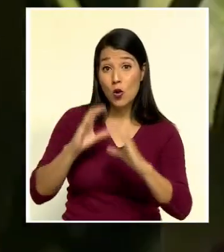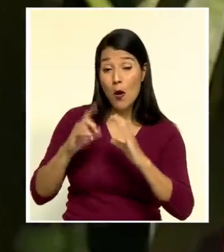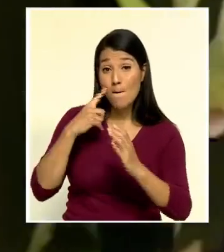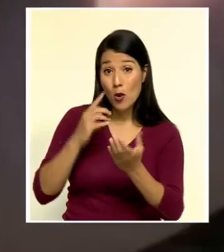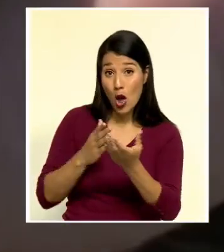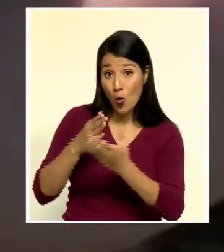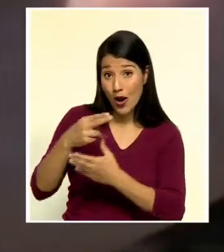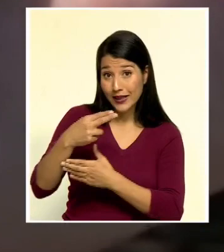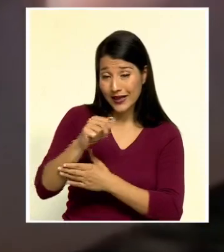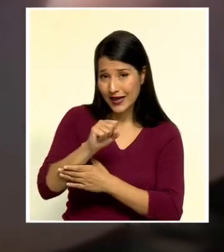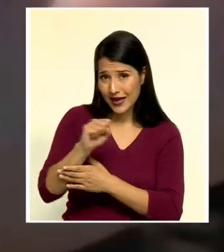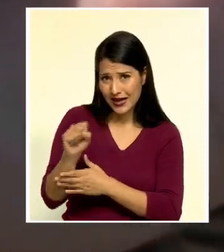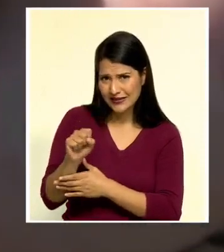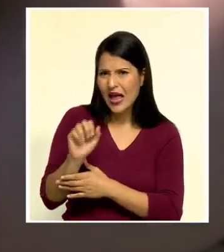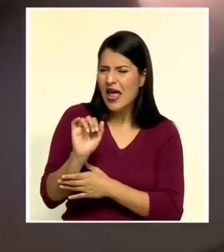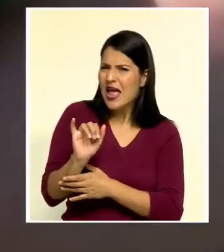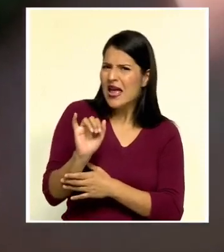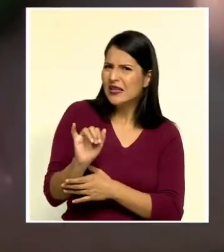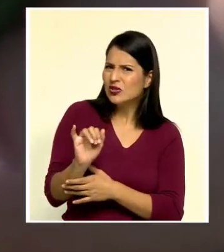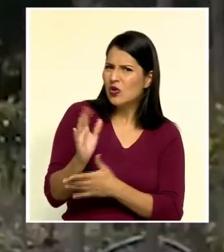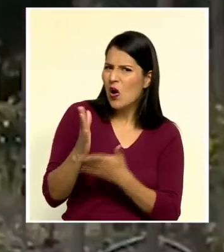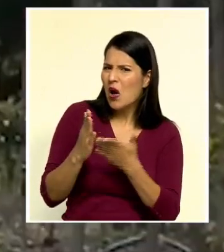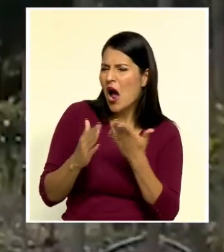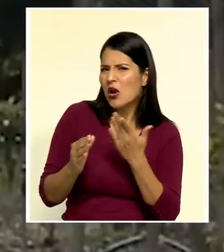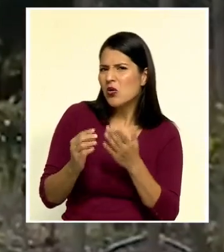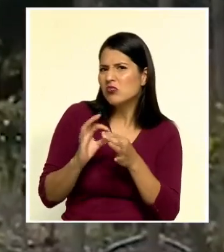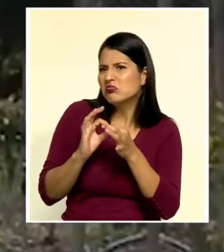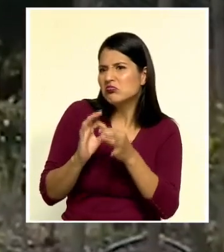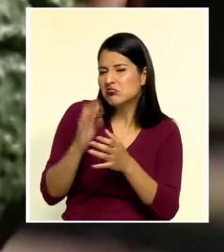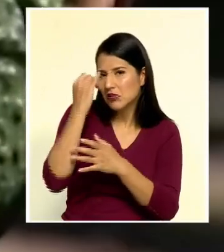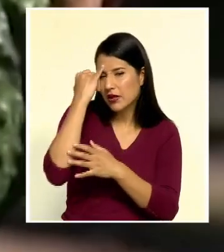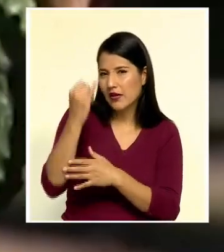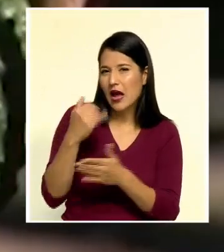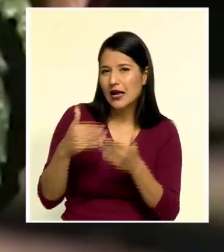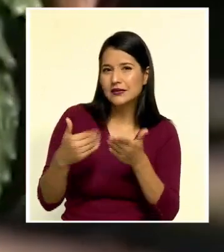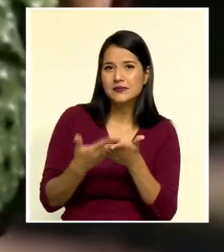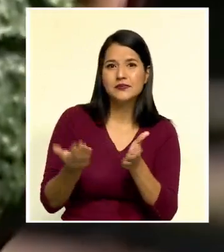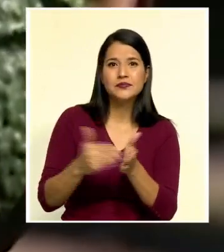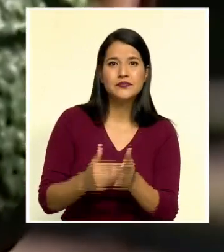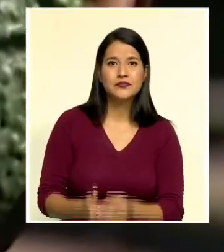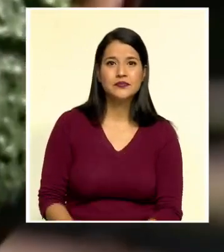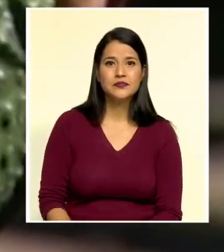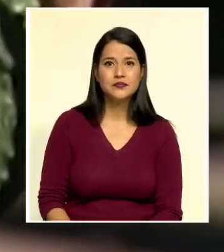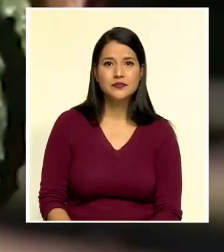aguacate Hass se convirtió en algo ideológico. Ya volvemos.